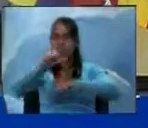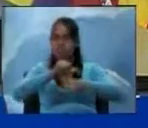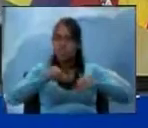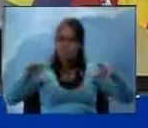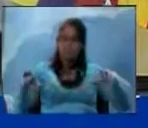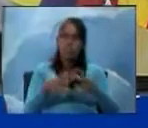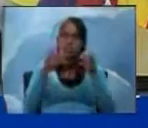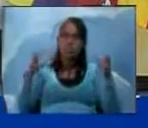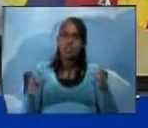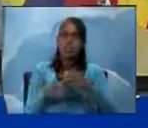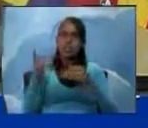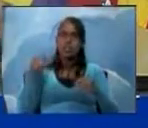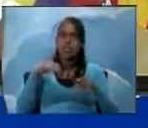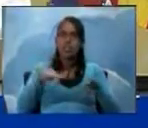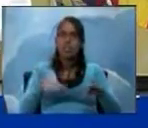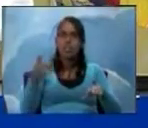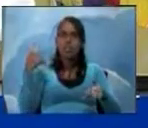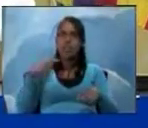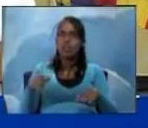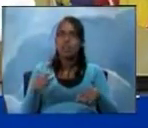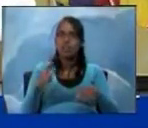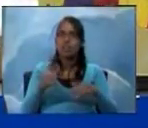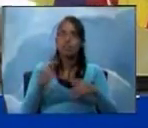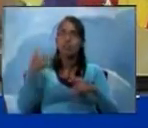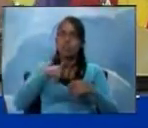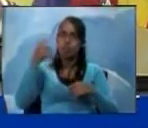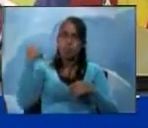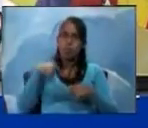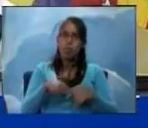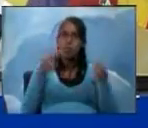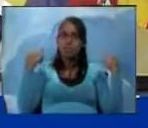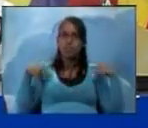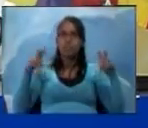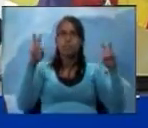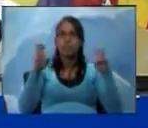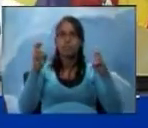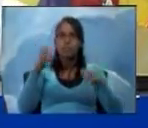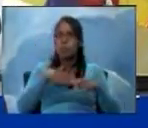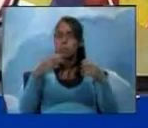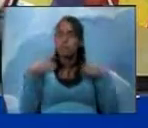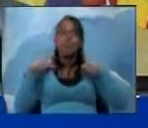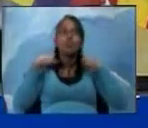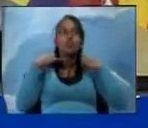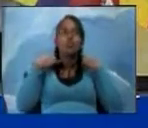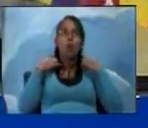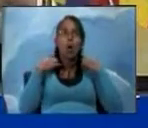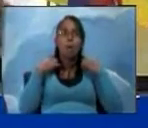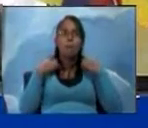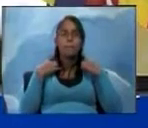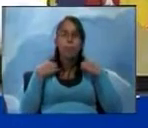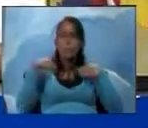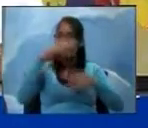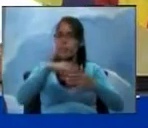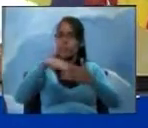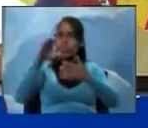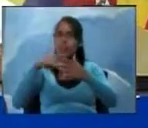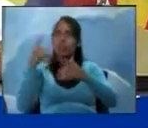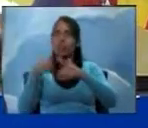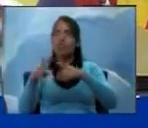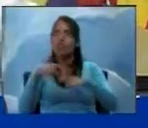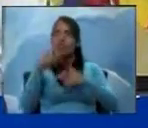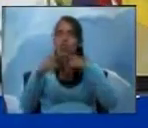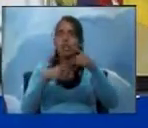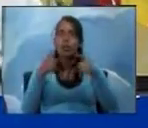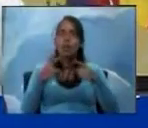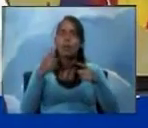donde tiene huecos, donde hay avería. Yo puedo renovar mi ropa pintándola de otro color,